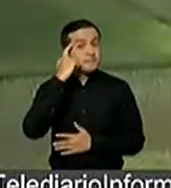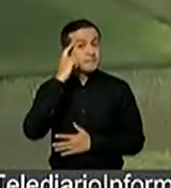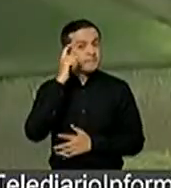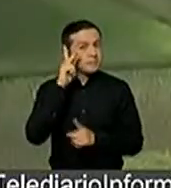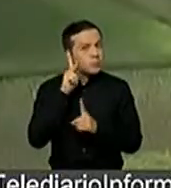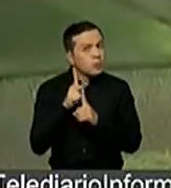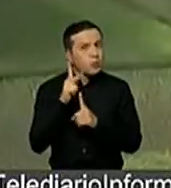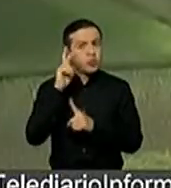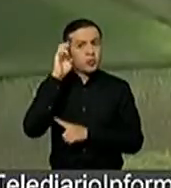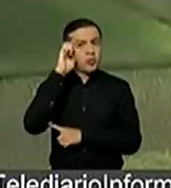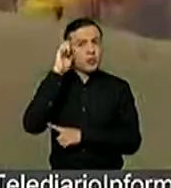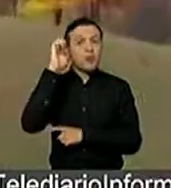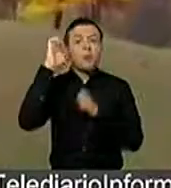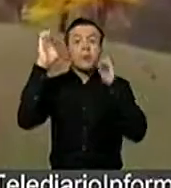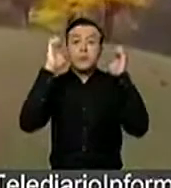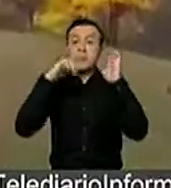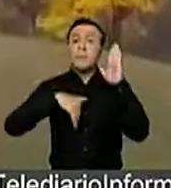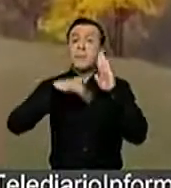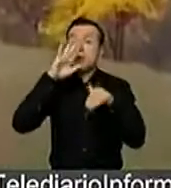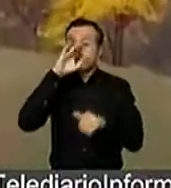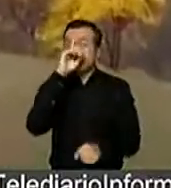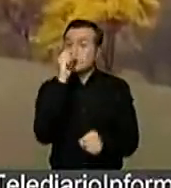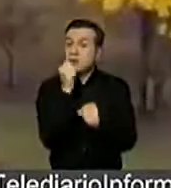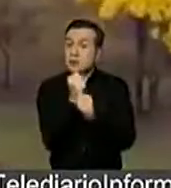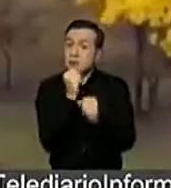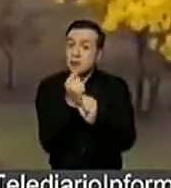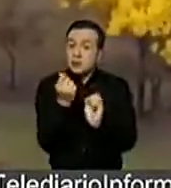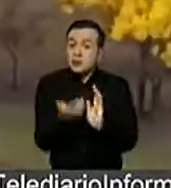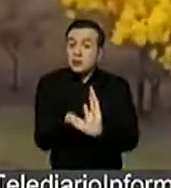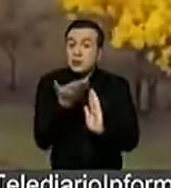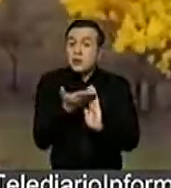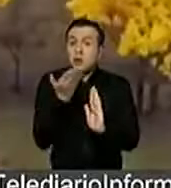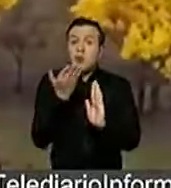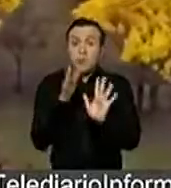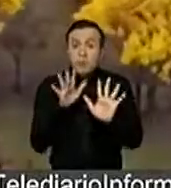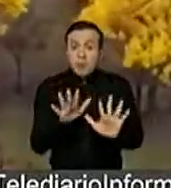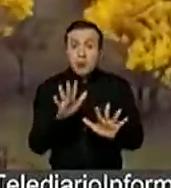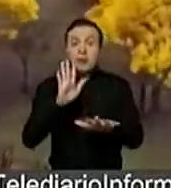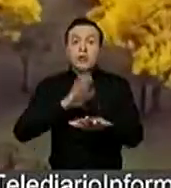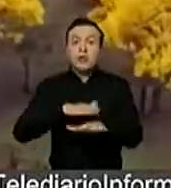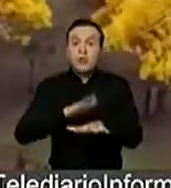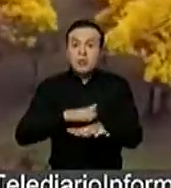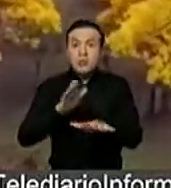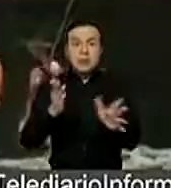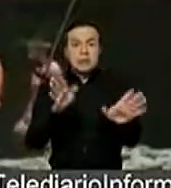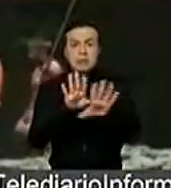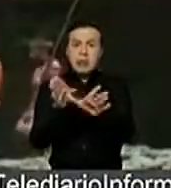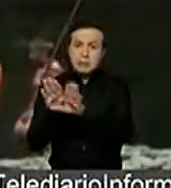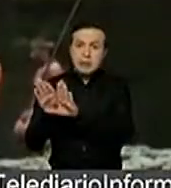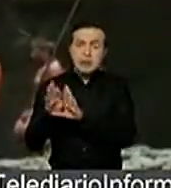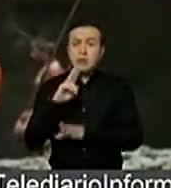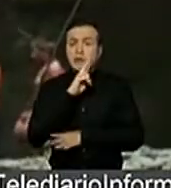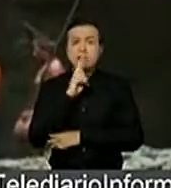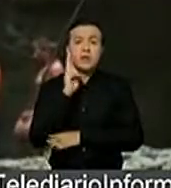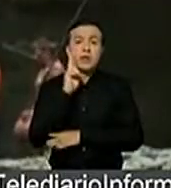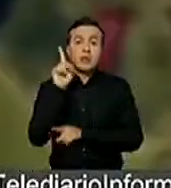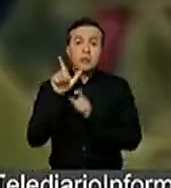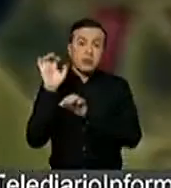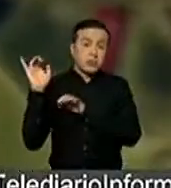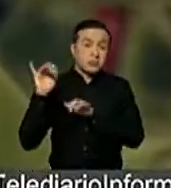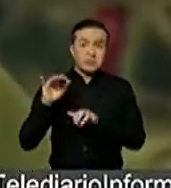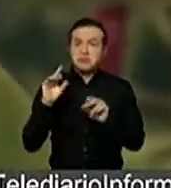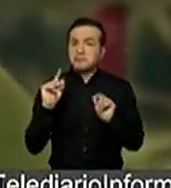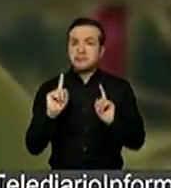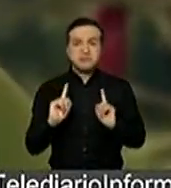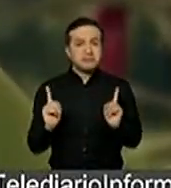sectores generadores de empleo. La alteración en sus operaciones provoca que negocios relacionados como restaurantes y hospedajes registren cancelaciones, más